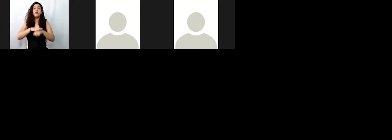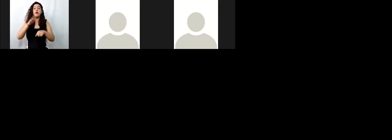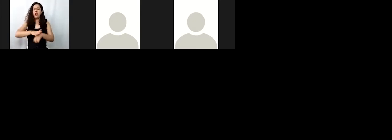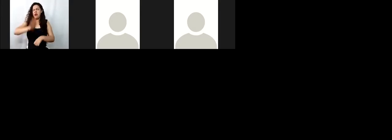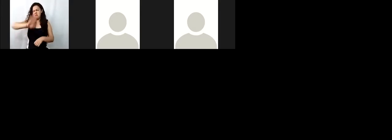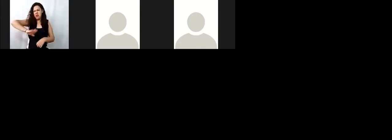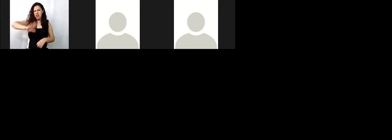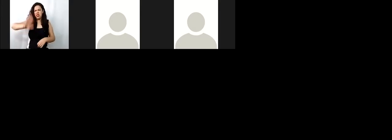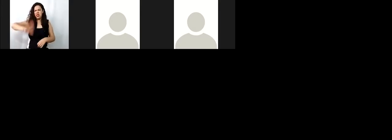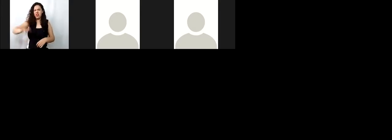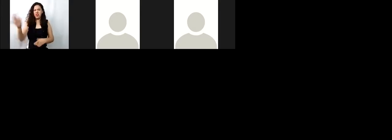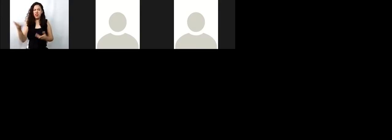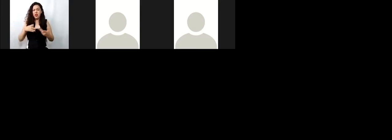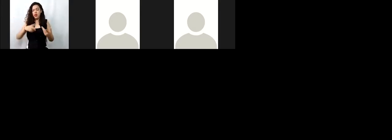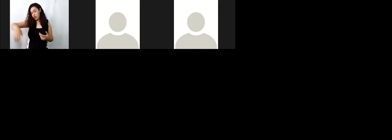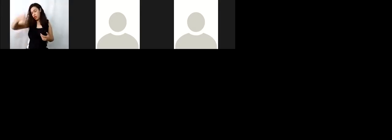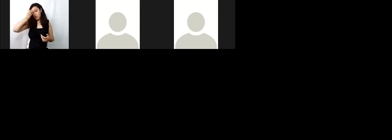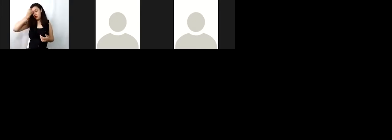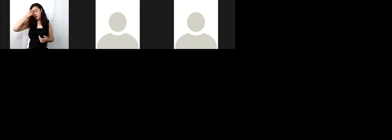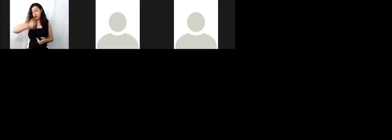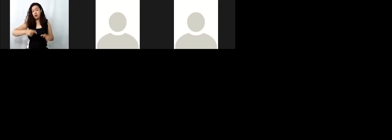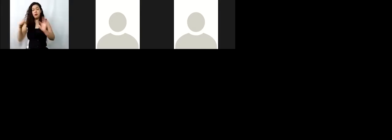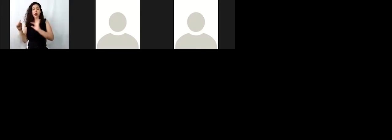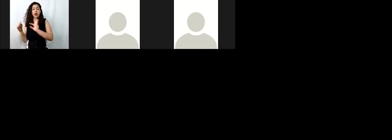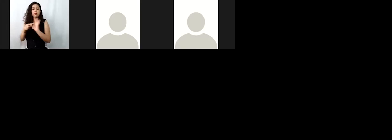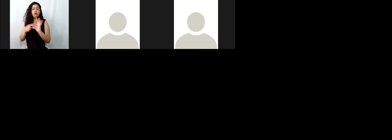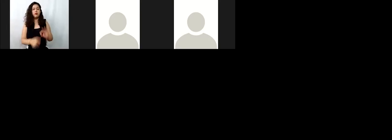este tema, como les decía, de la alineación